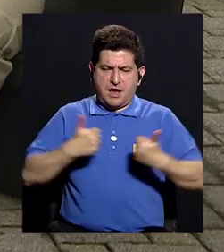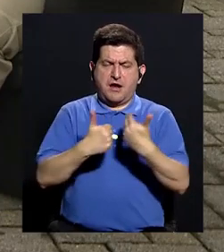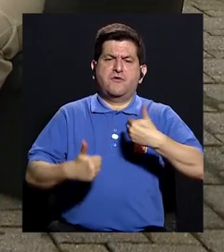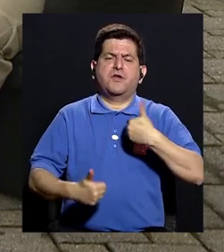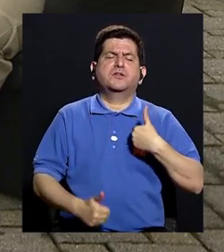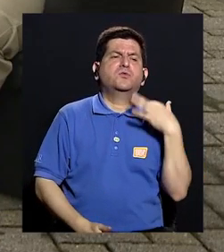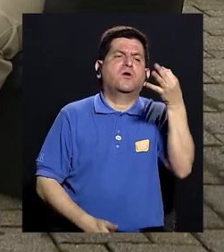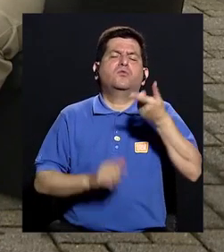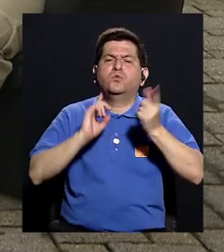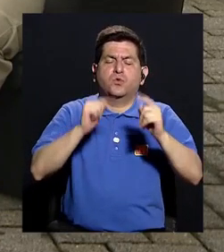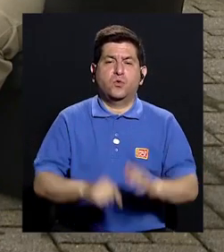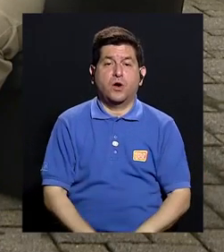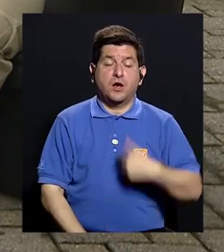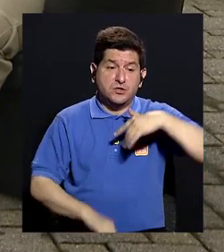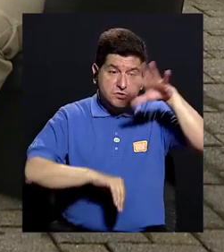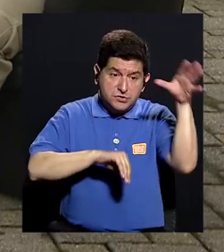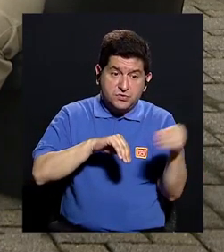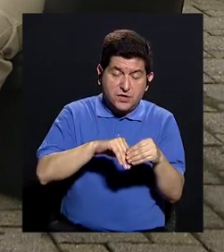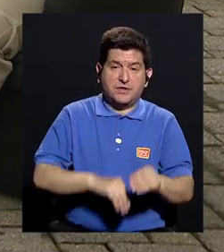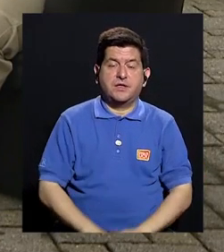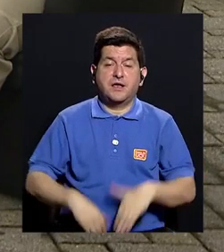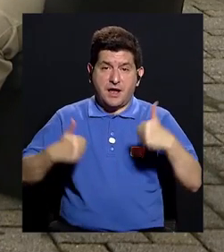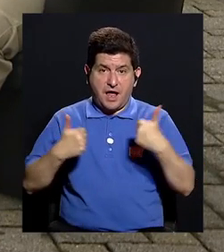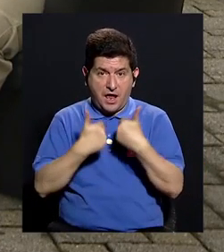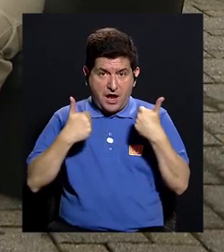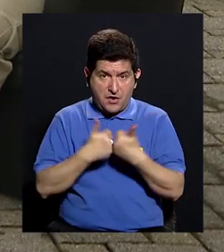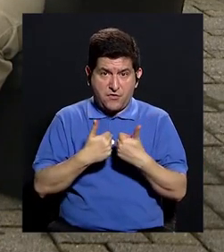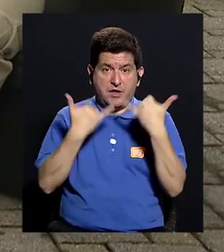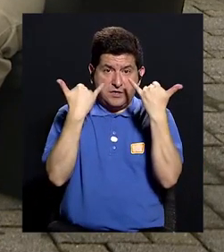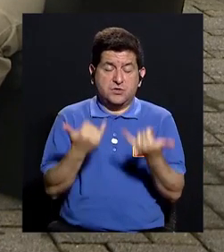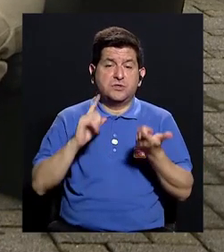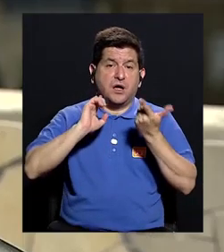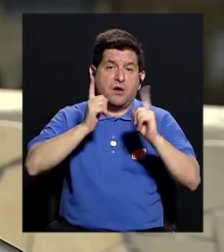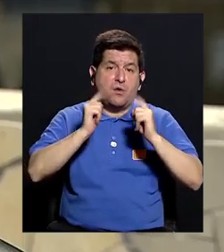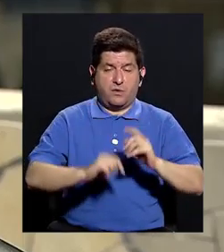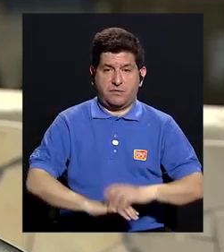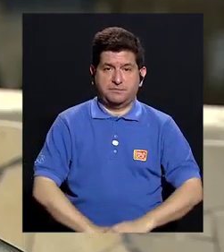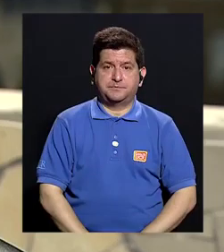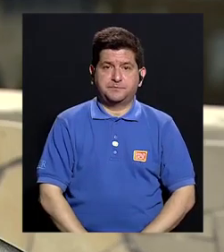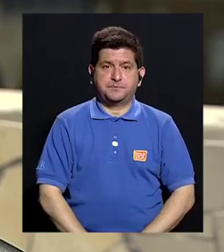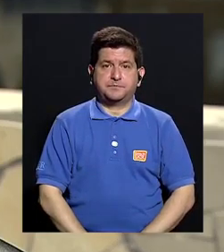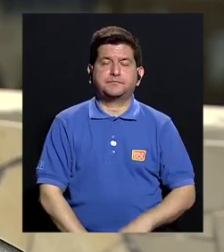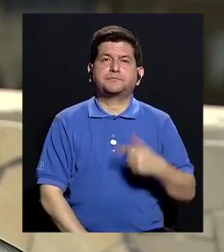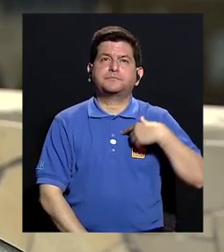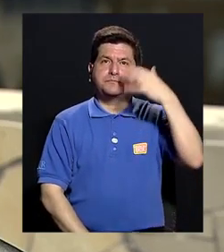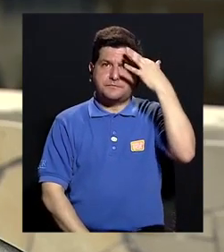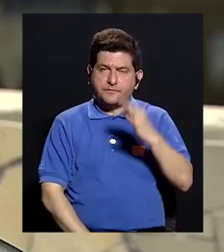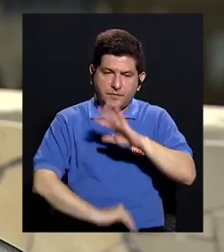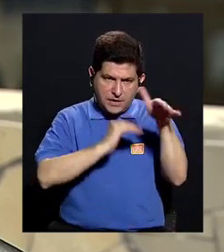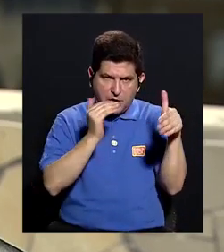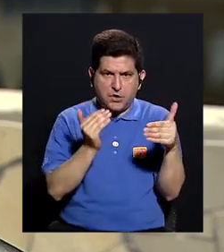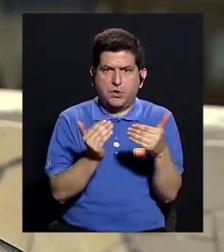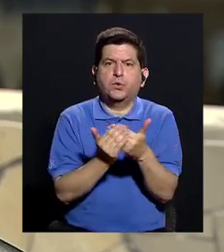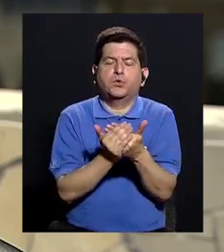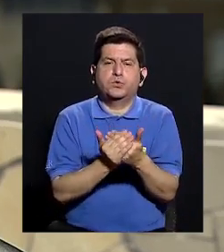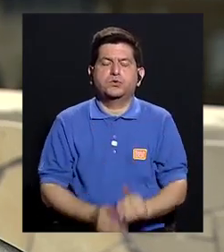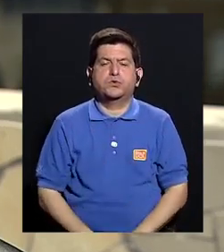que tenemos por delante? yo agregaría ¿cuáles son nuestros retos en este momento? claro bueno yo creo que como todo